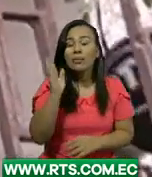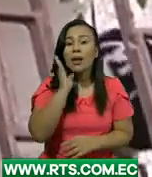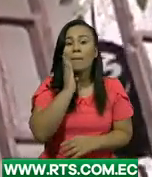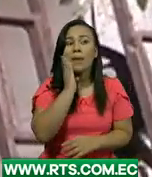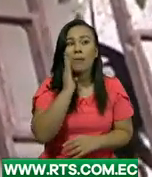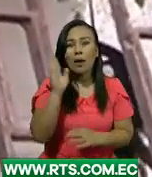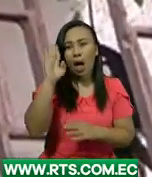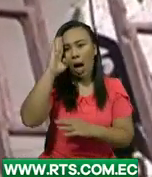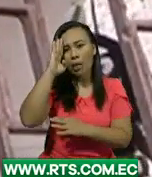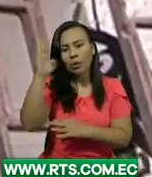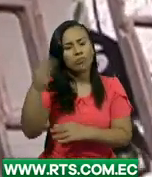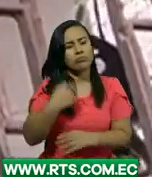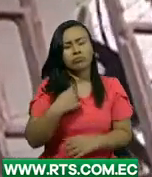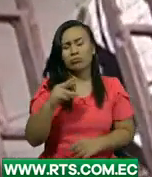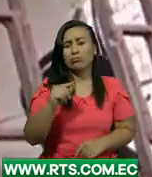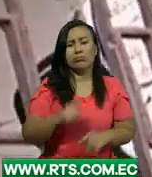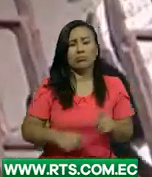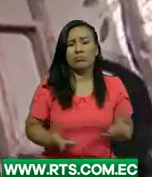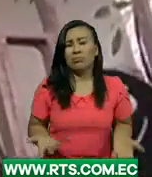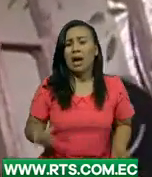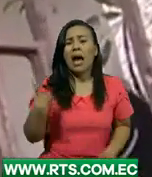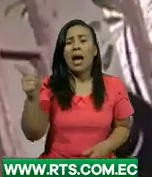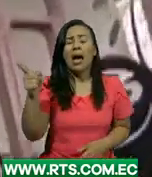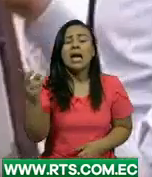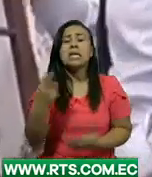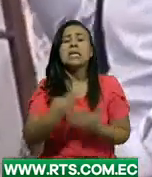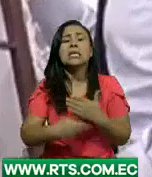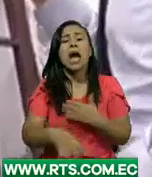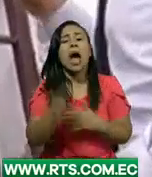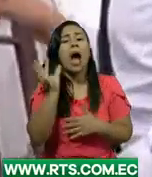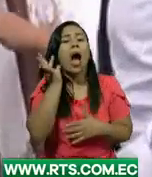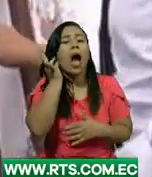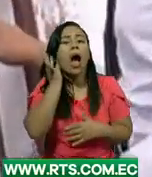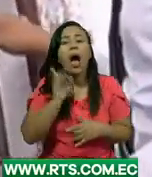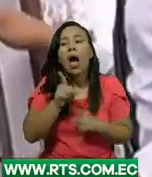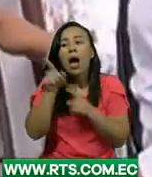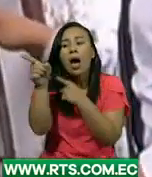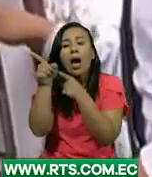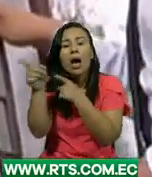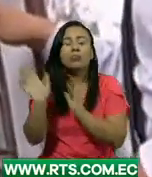dar ningún adiós, porque ya le corresponde a la hija. Informó Charlie Pisa.